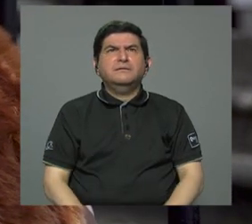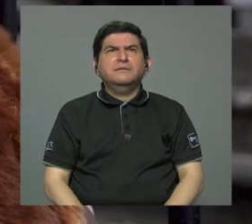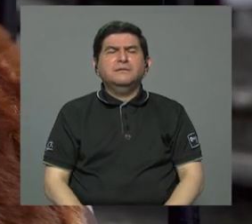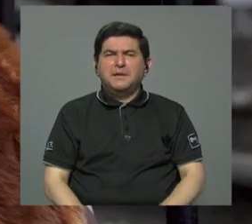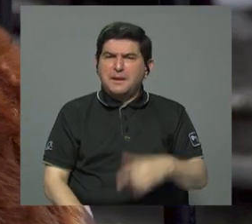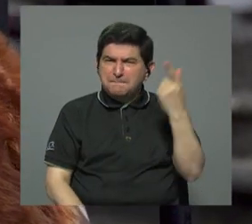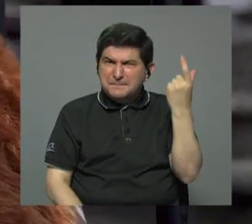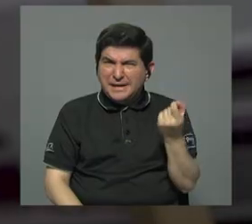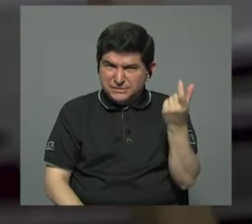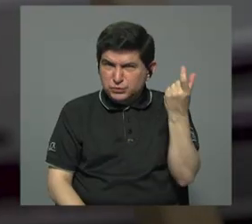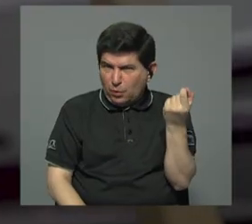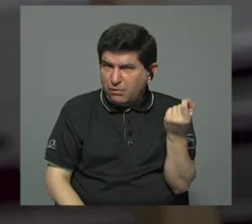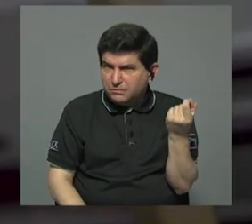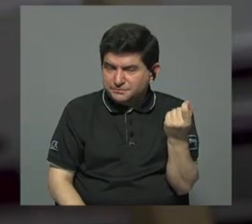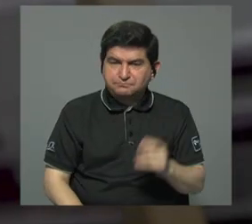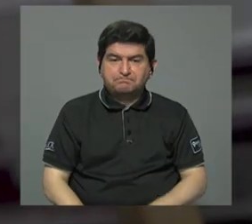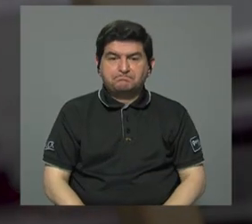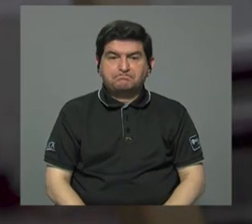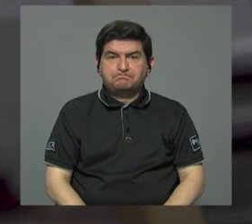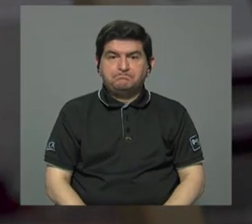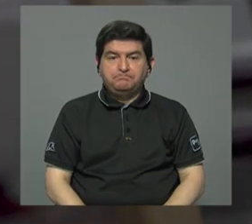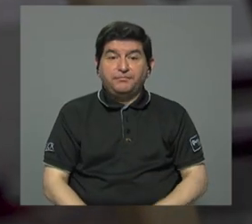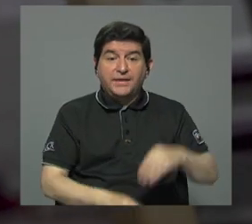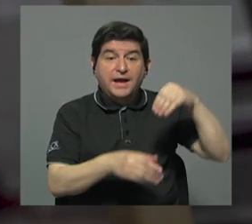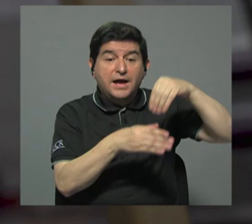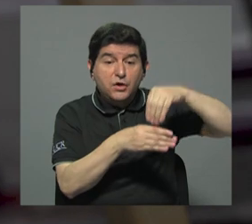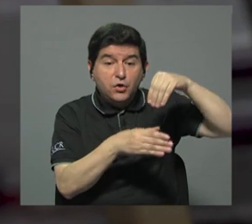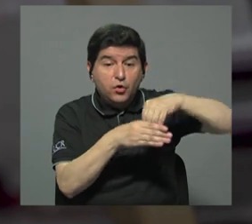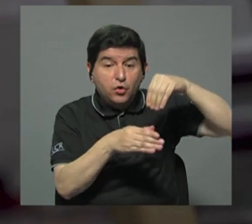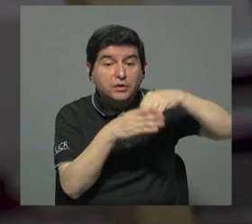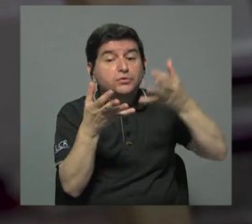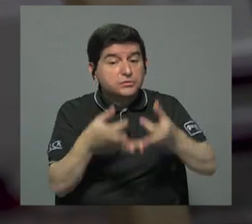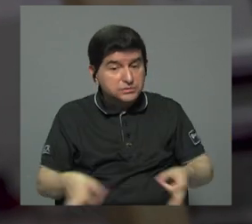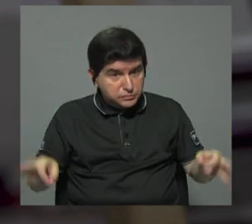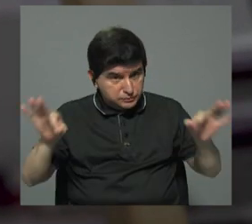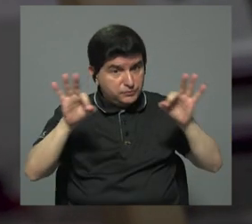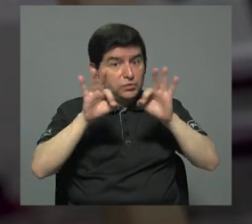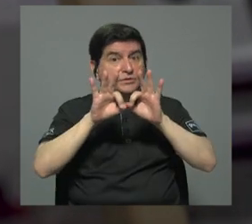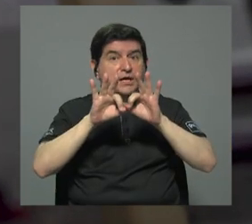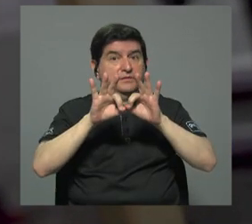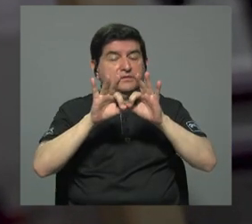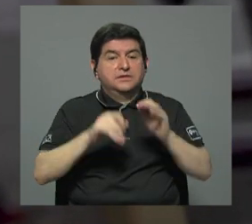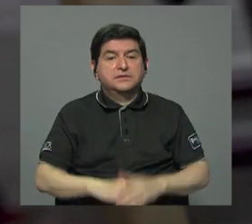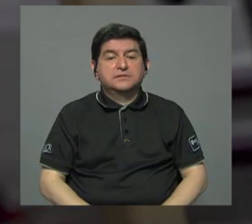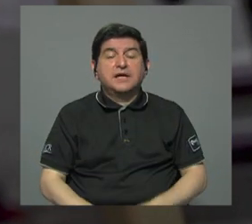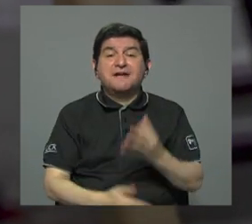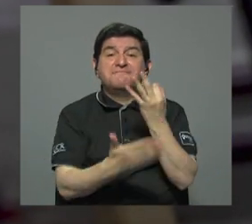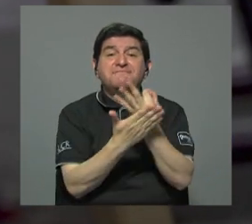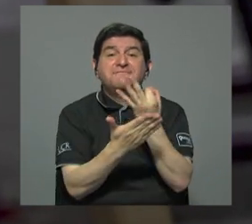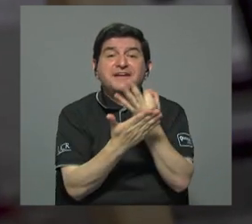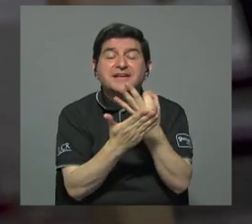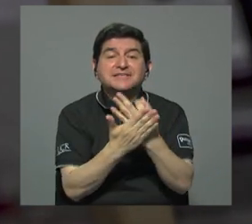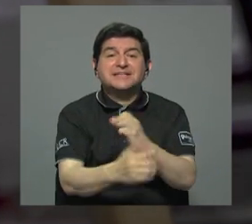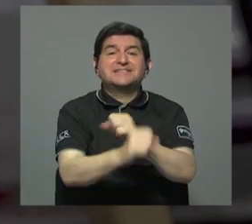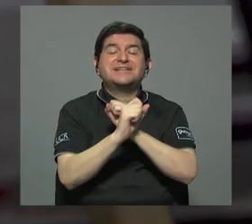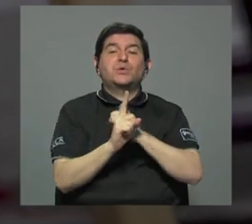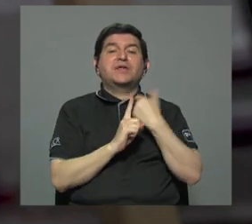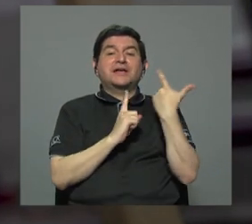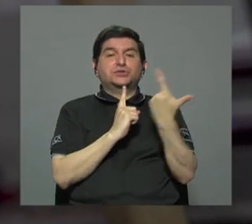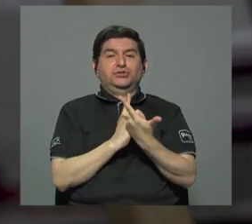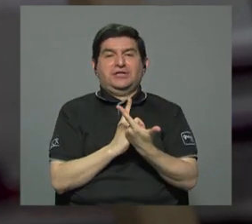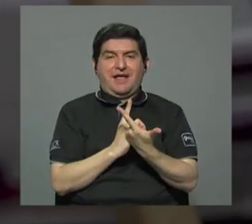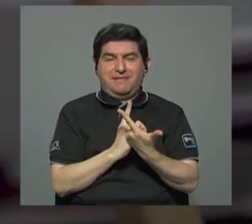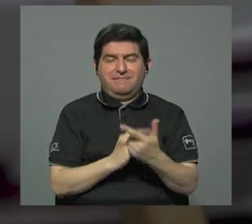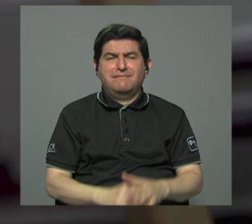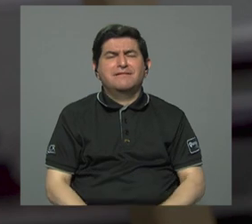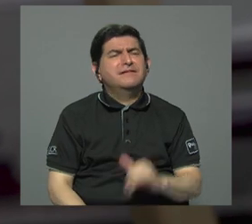para la pensión. Sí, bueno, los aportes son muy importantes porque es para el financiamiento de la seguridad social